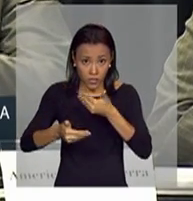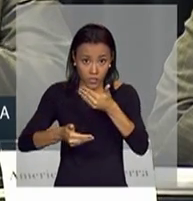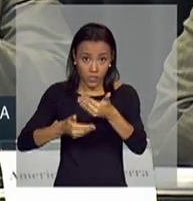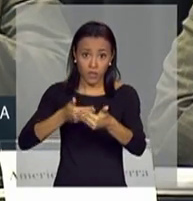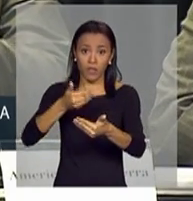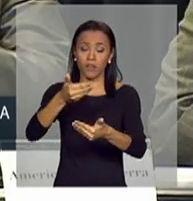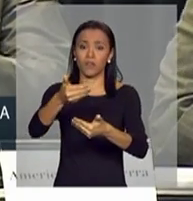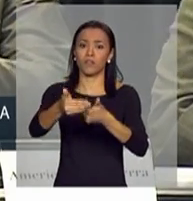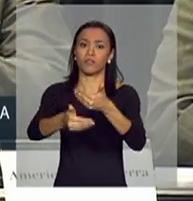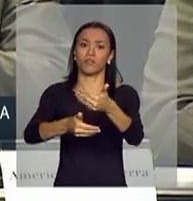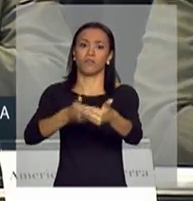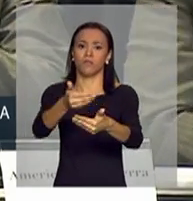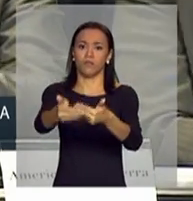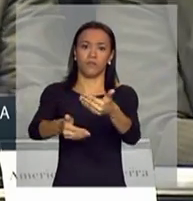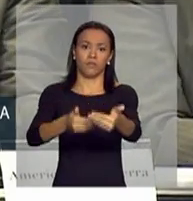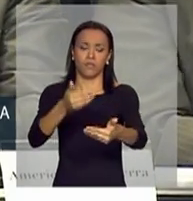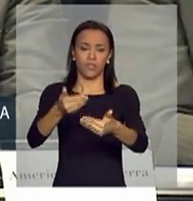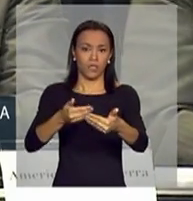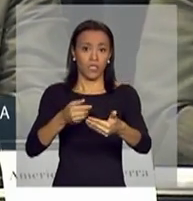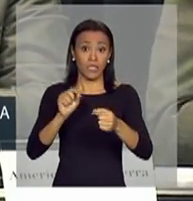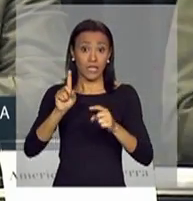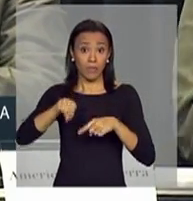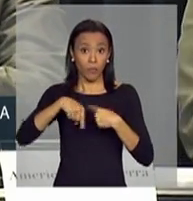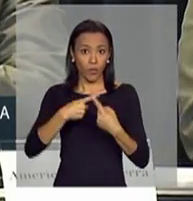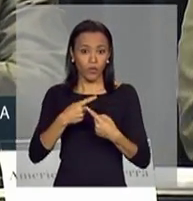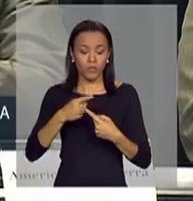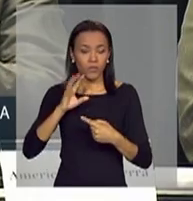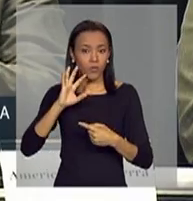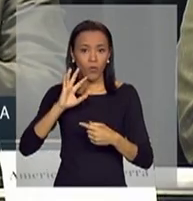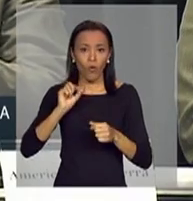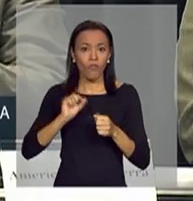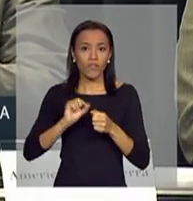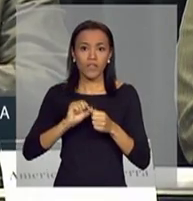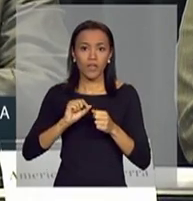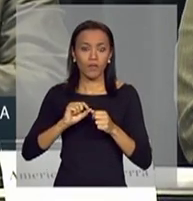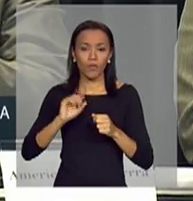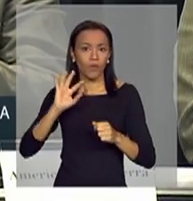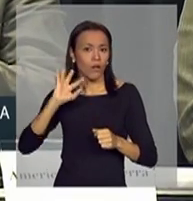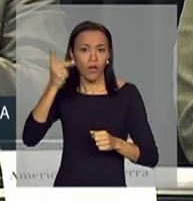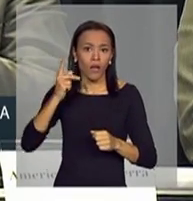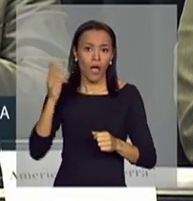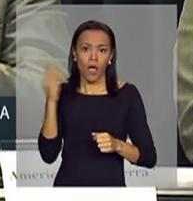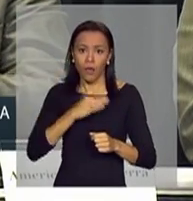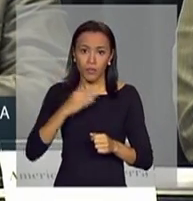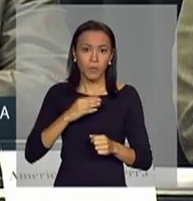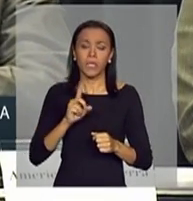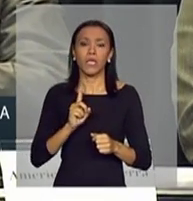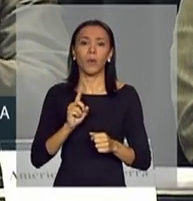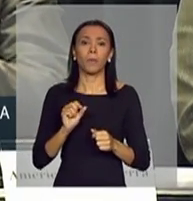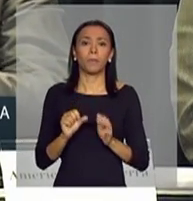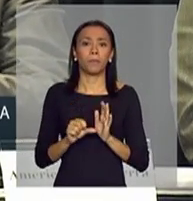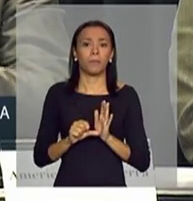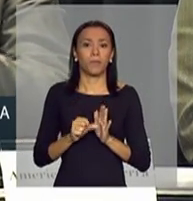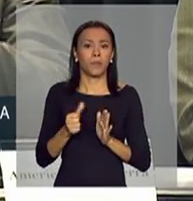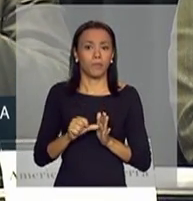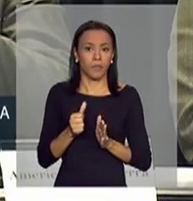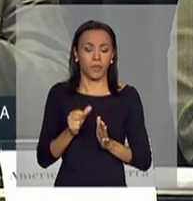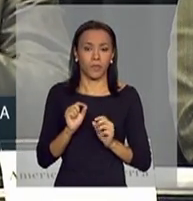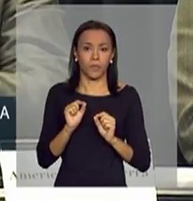exigida de ser operativa inmediatamente. No hubo una posibilidad de empezar a construir primero ese